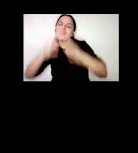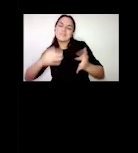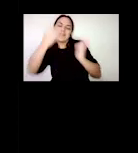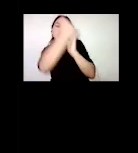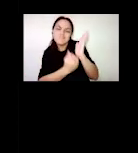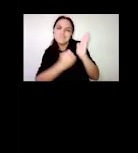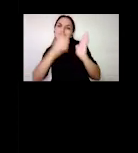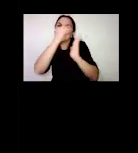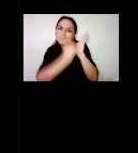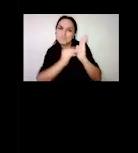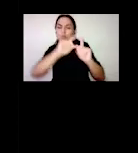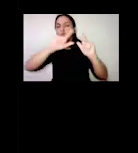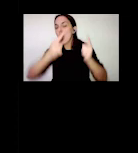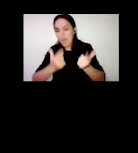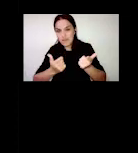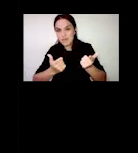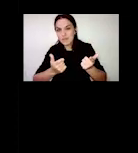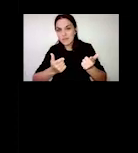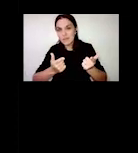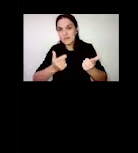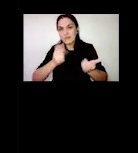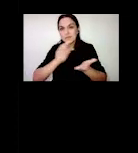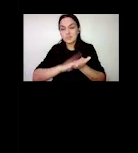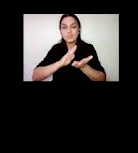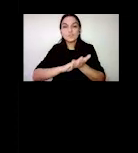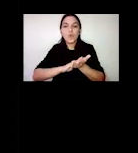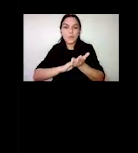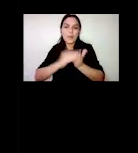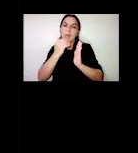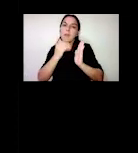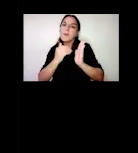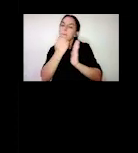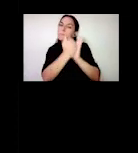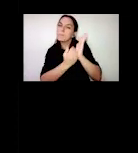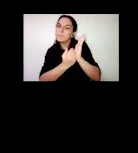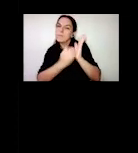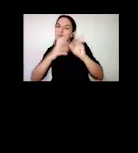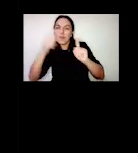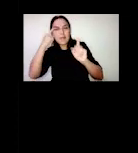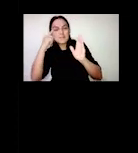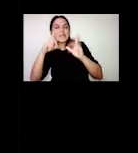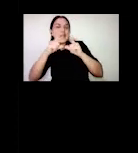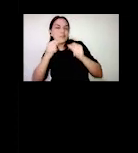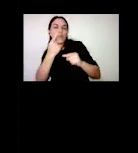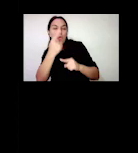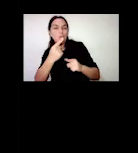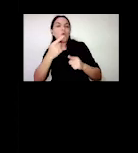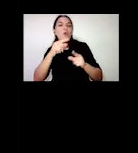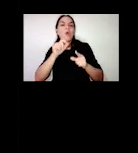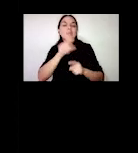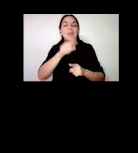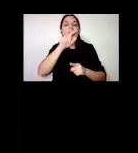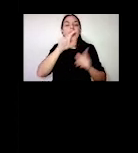esa aplicación de ese principio de interpretación literal del artículo 1 de la